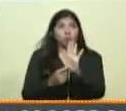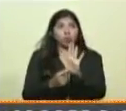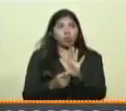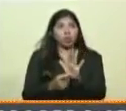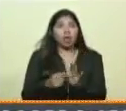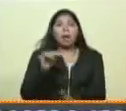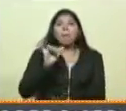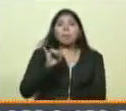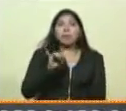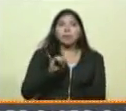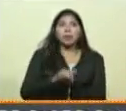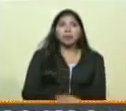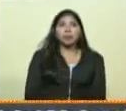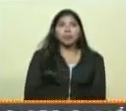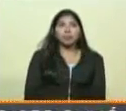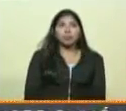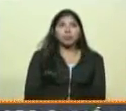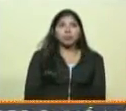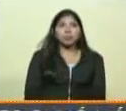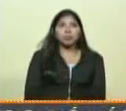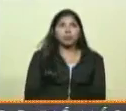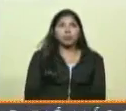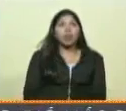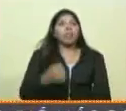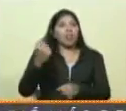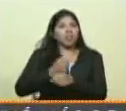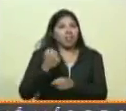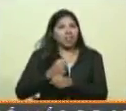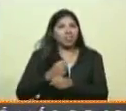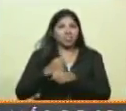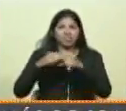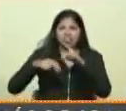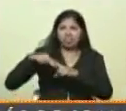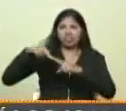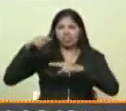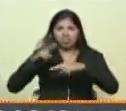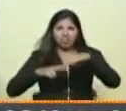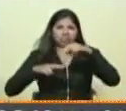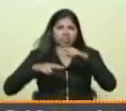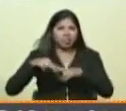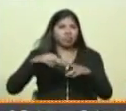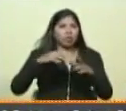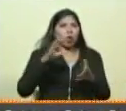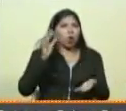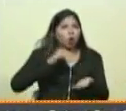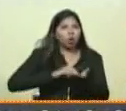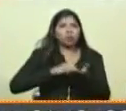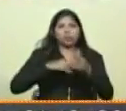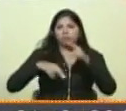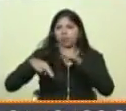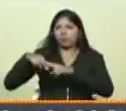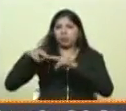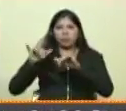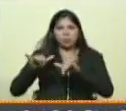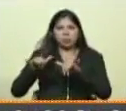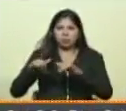ya cuando la estaban levantando, y en menos de 48 horas los trabajadores